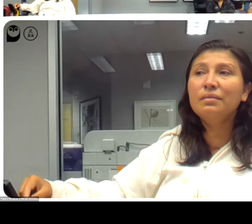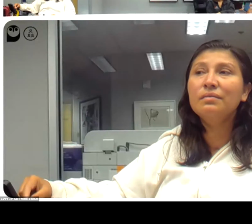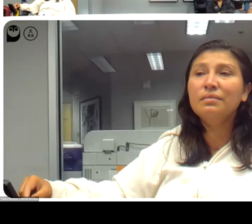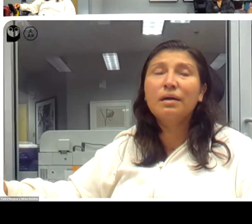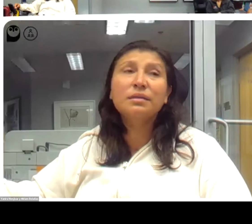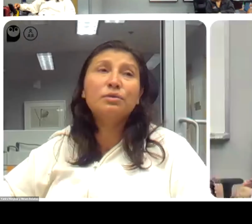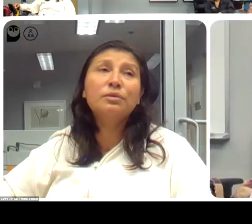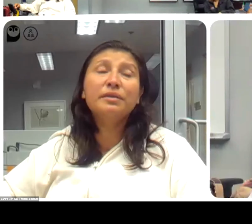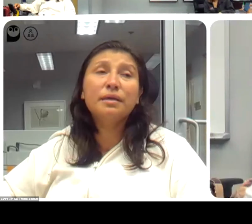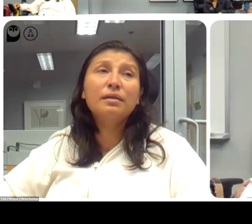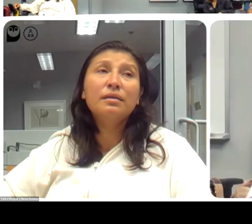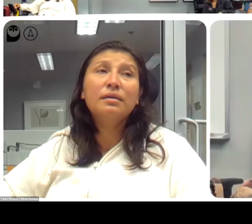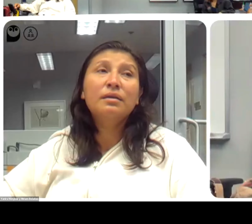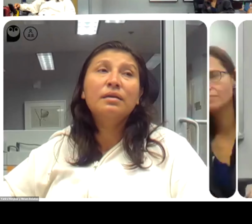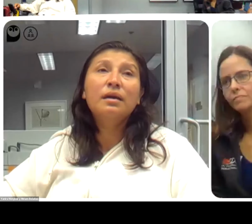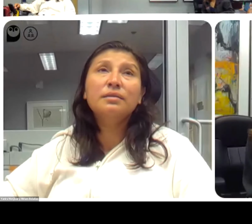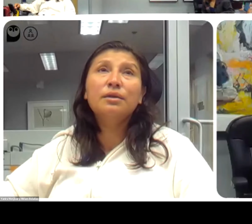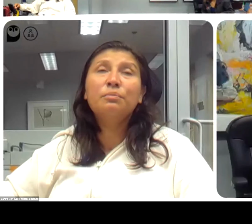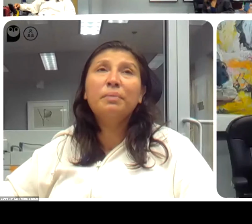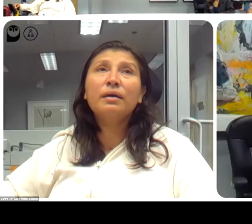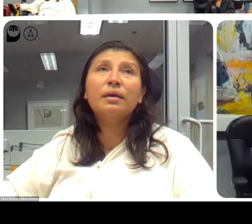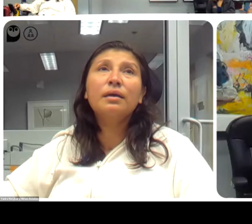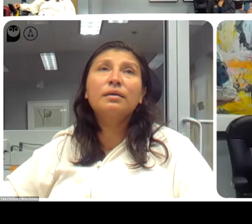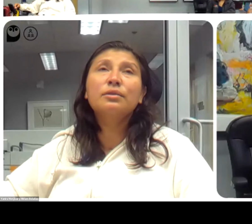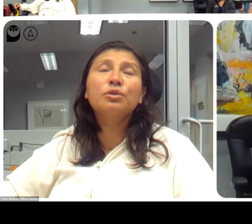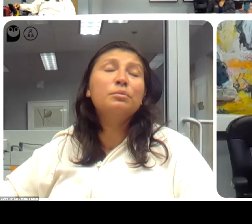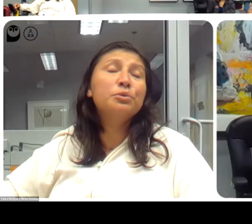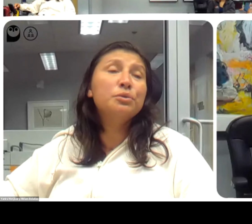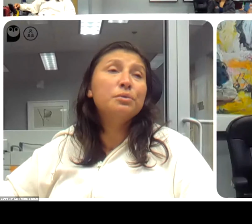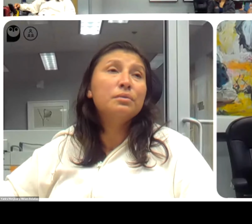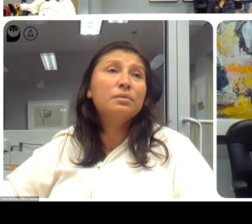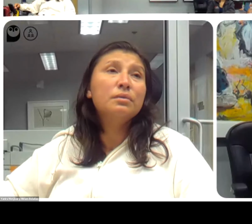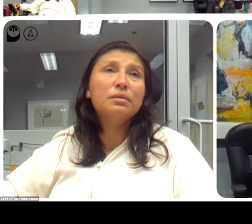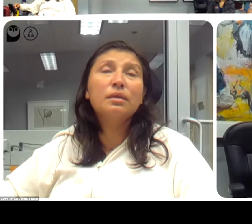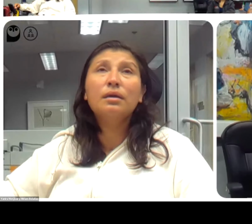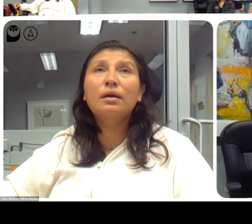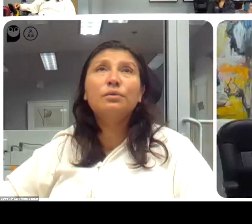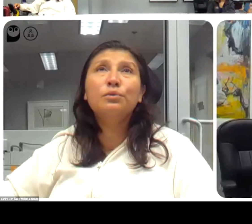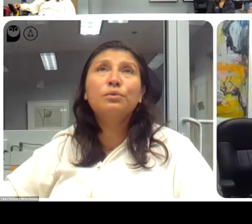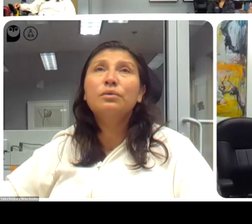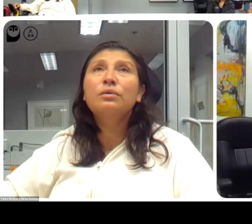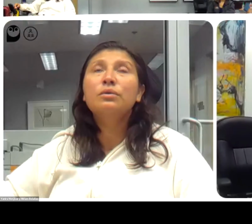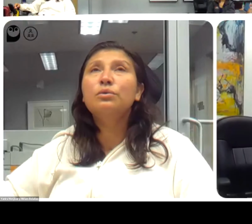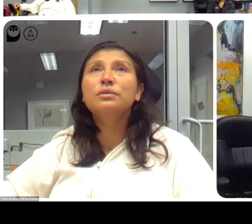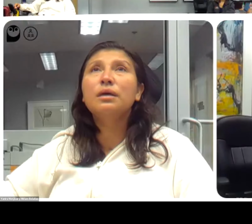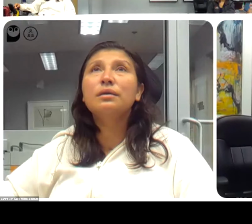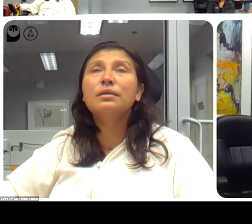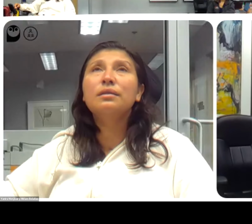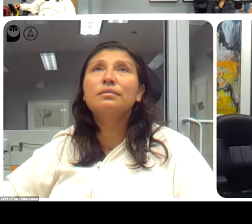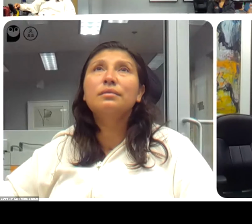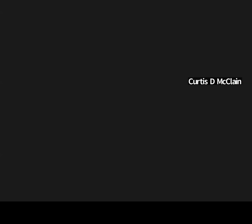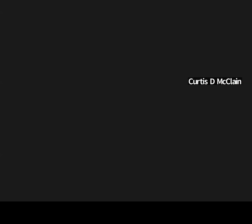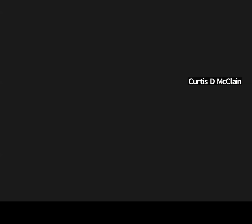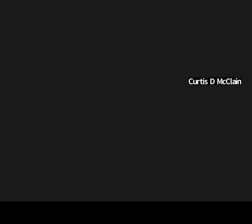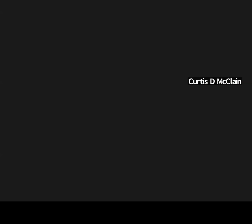universal. Hacerlo universal, hacerlo para que todo el mundo tenga o sea